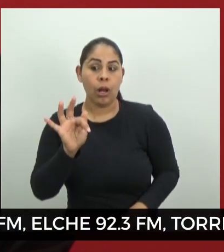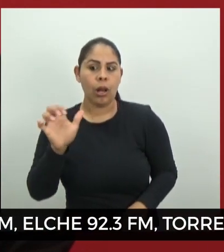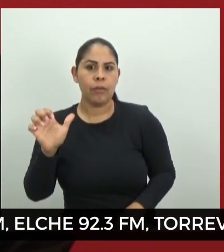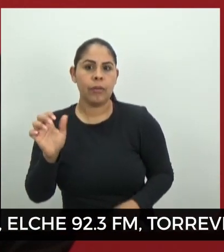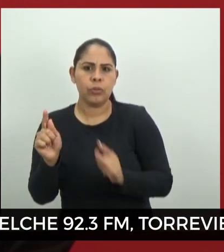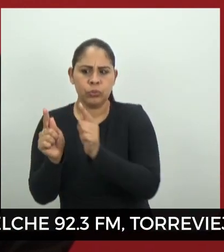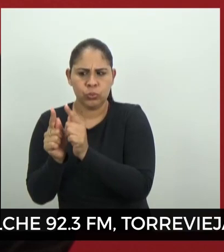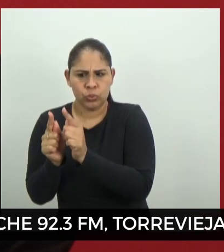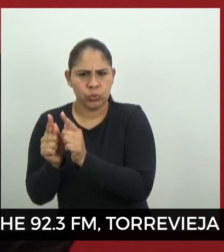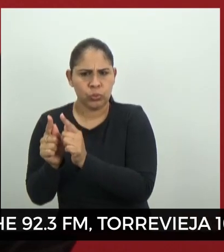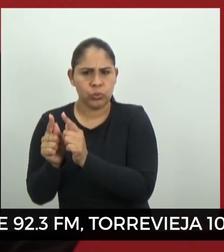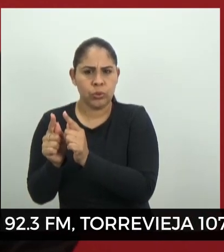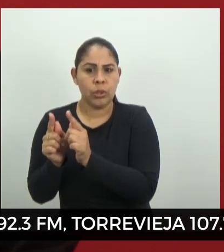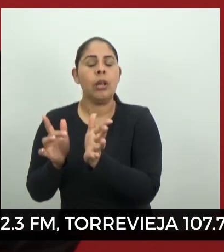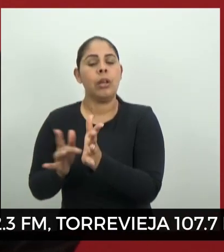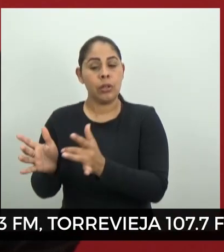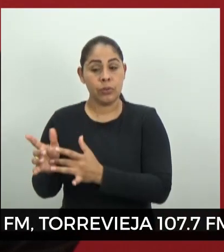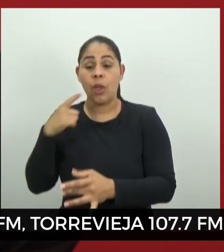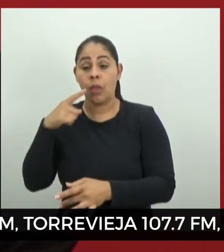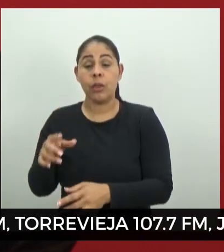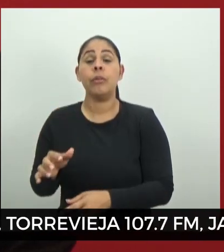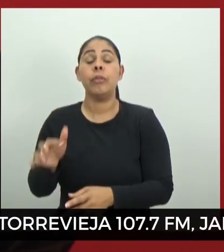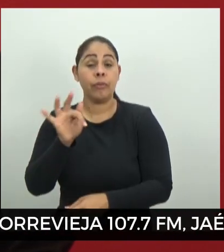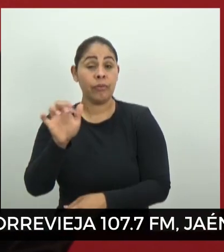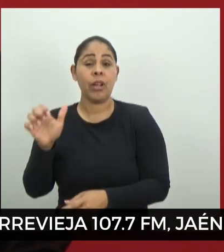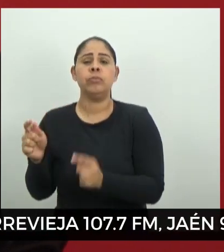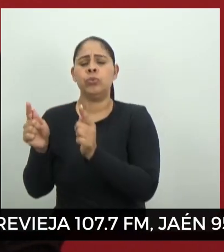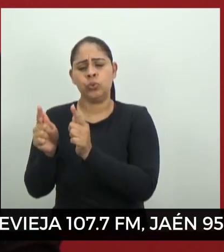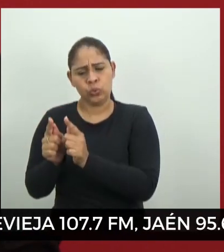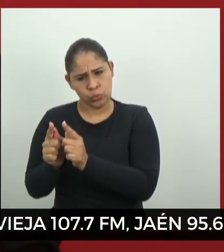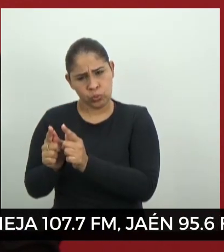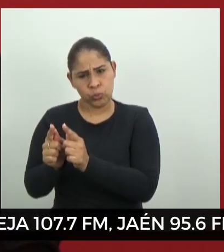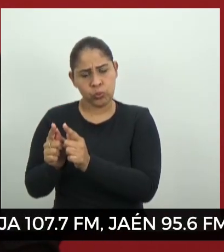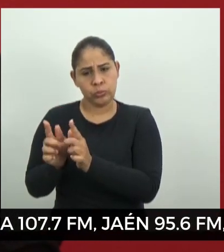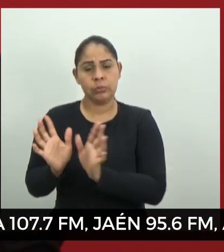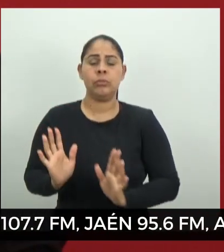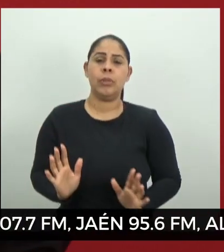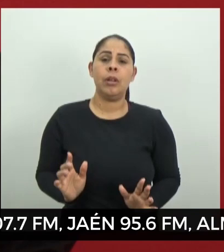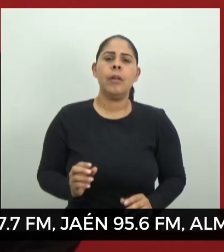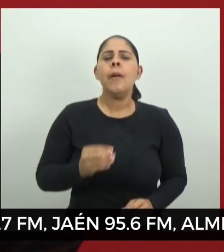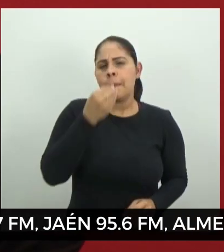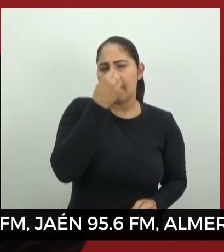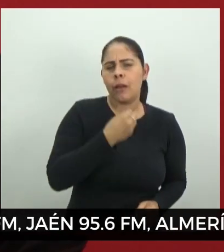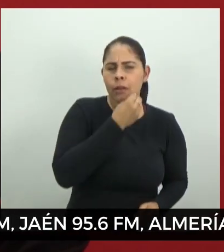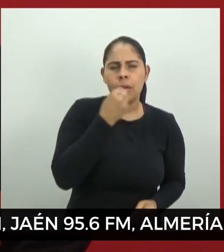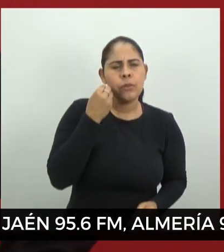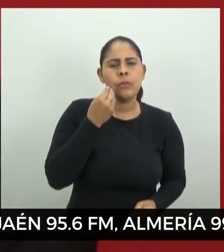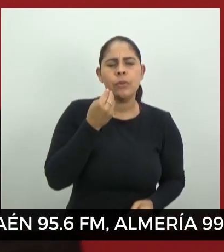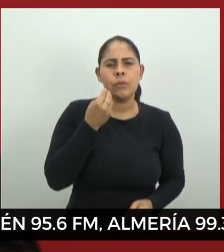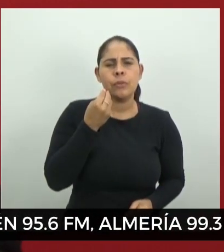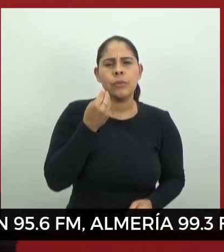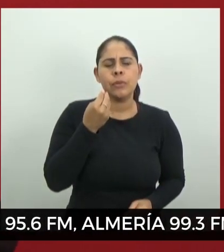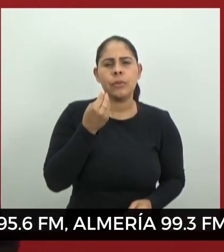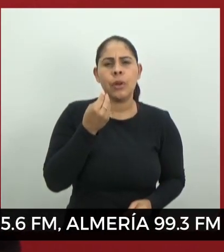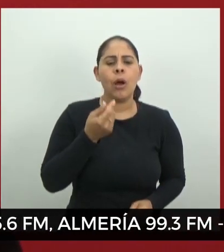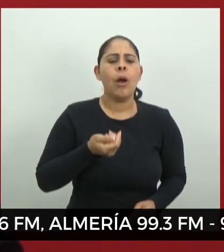dijo, lo pequeño que era la fe. ¿Sabes lo que pasa en el ayuno? En el ayuno, tú